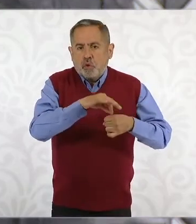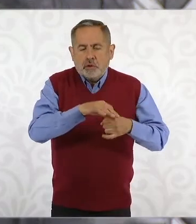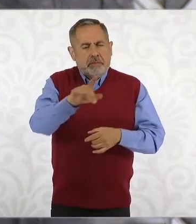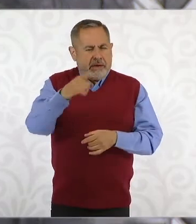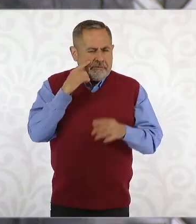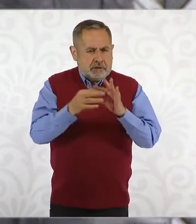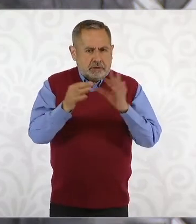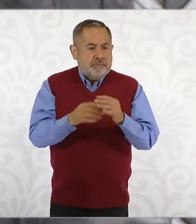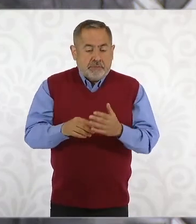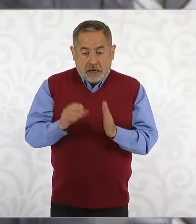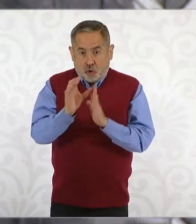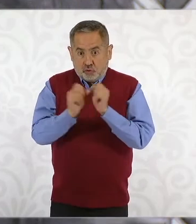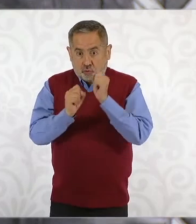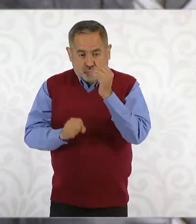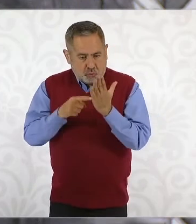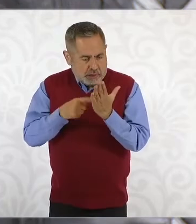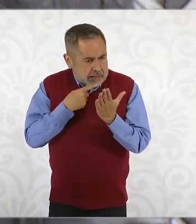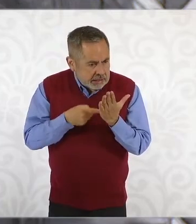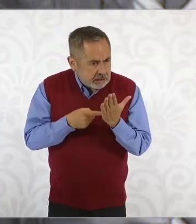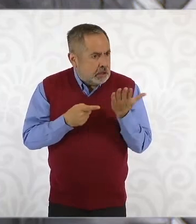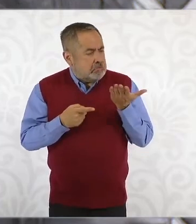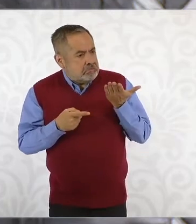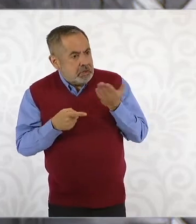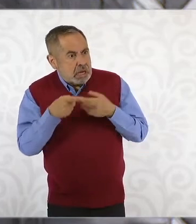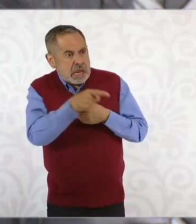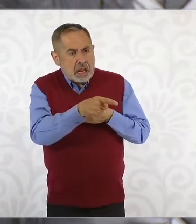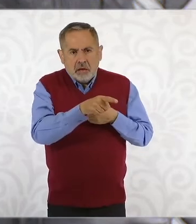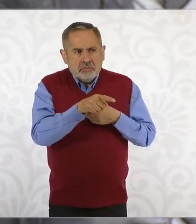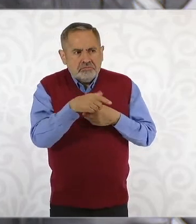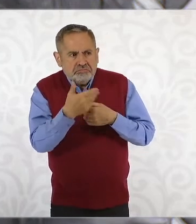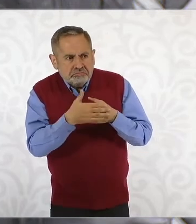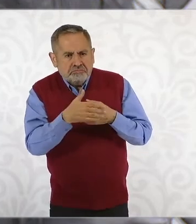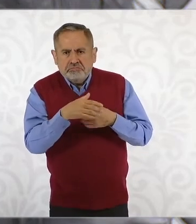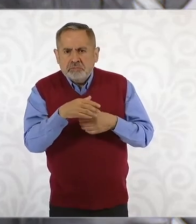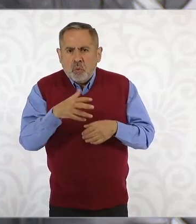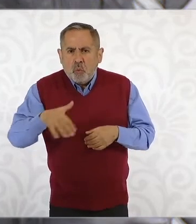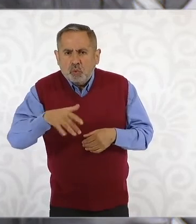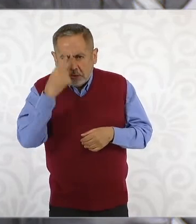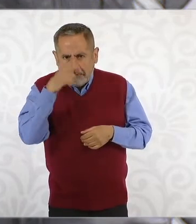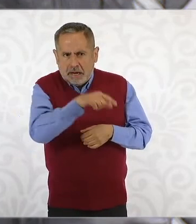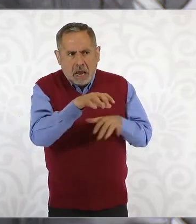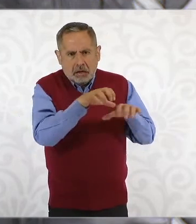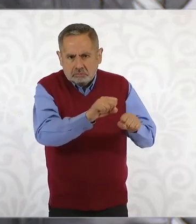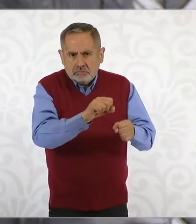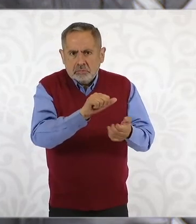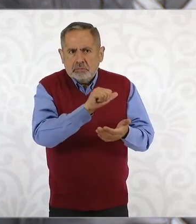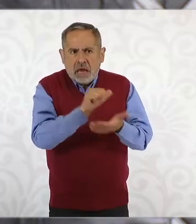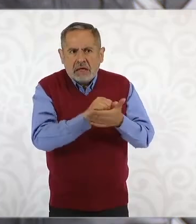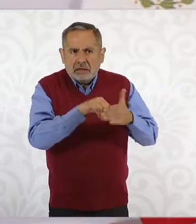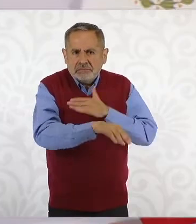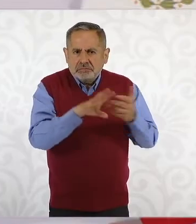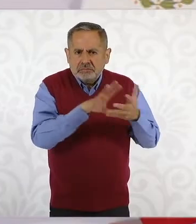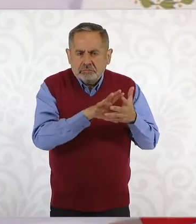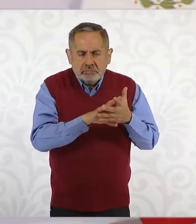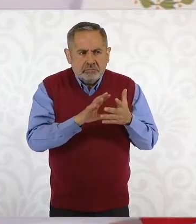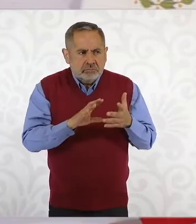Constitución, no impide que alguien se registre para poder ser candidato, porque podría ser muy fácil, no digo que este